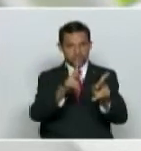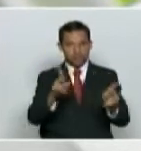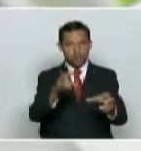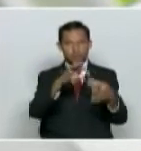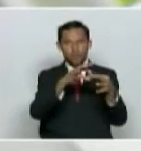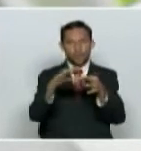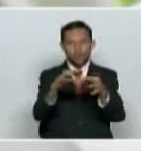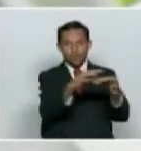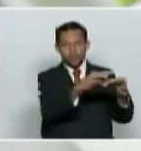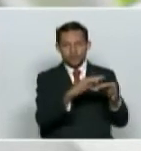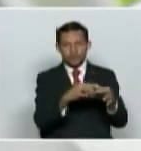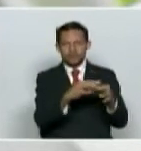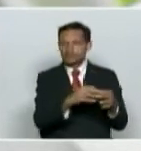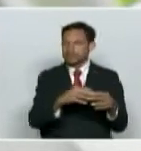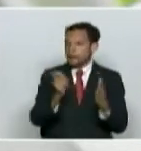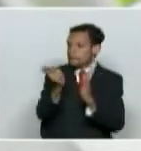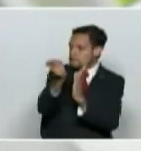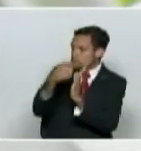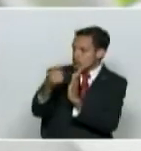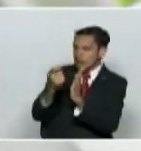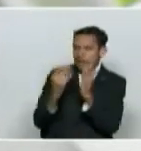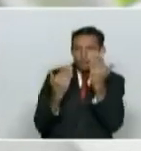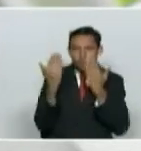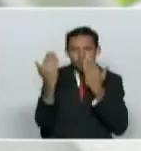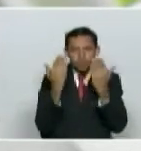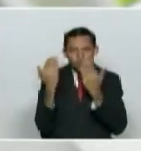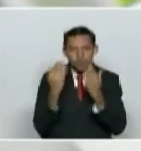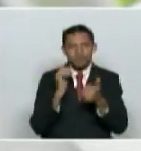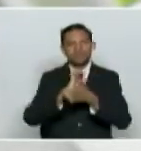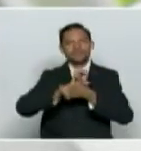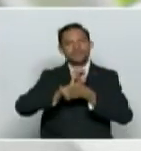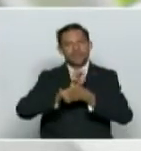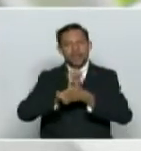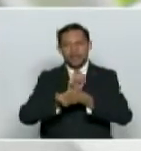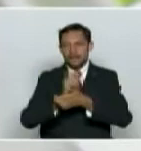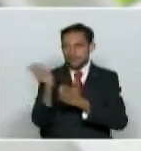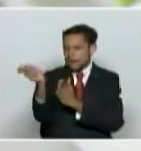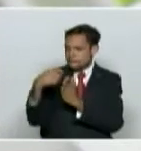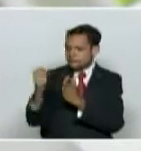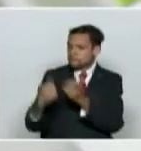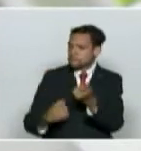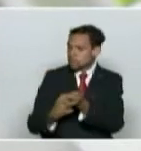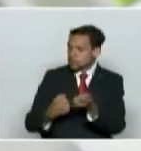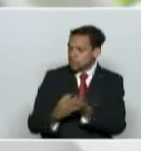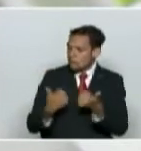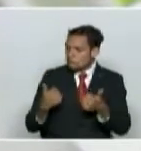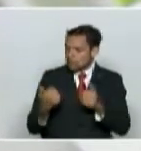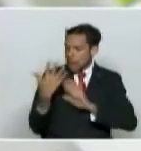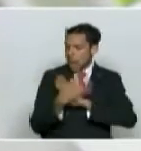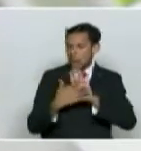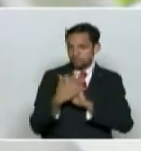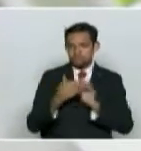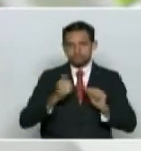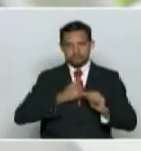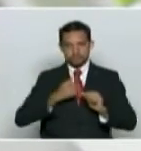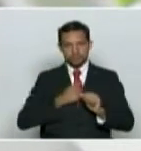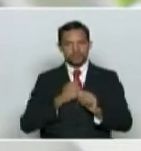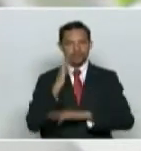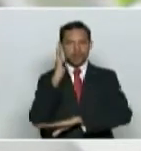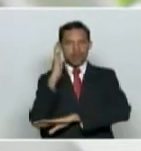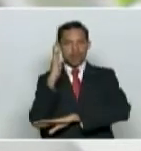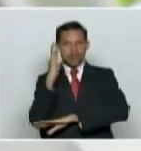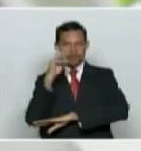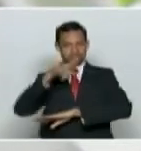la red. Me gusta mucho que hayan visto a Telecafé como ese referente. Yo en las palabras que tuve la oportunidad de decir en el